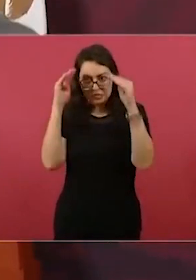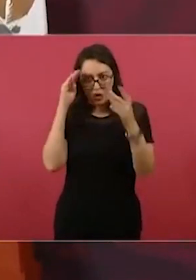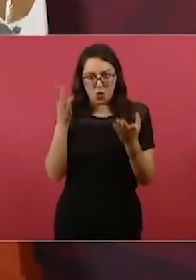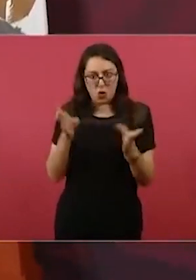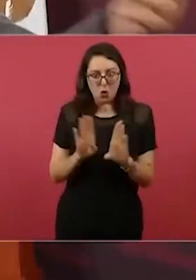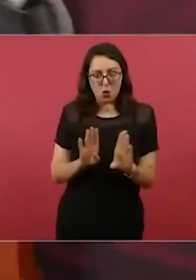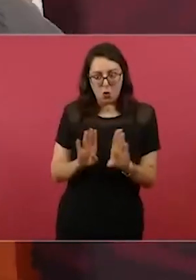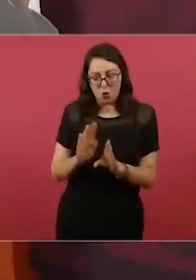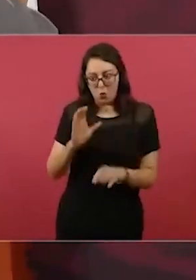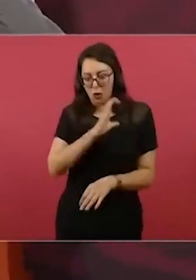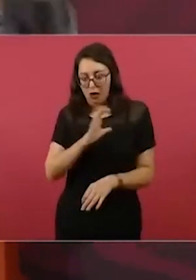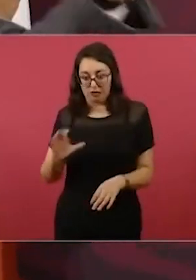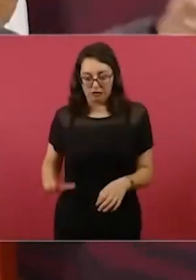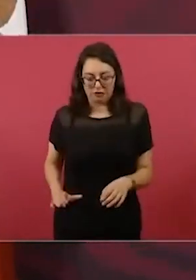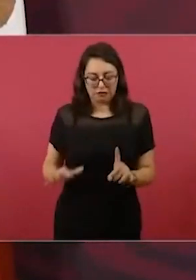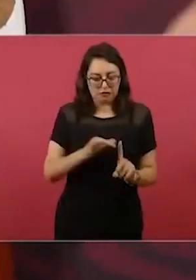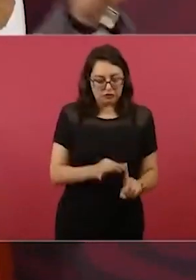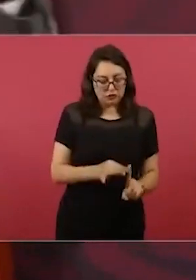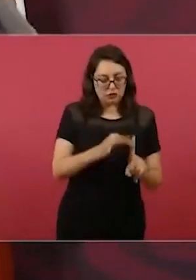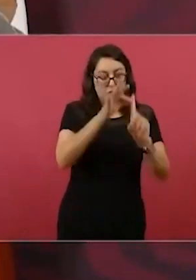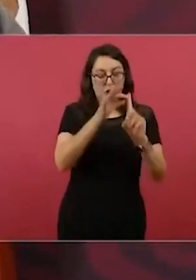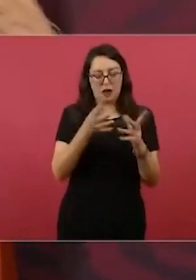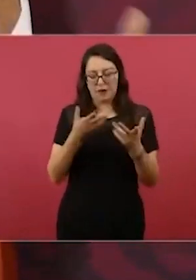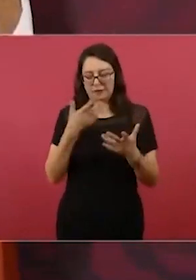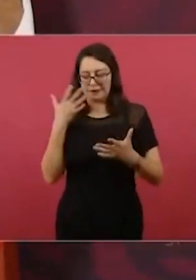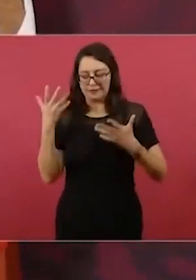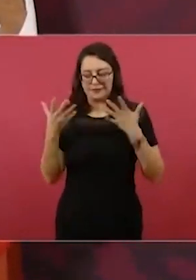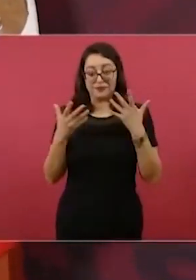entre liberales y conservadores